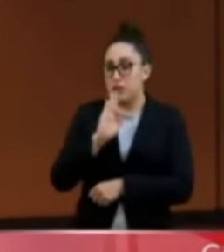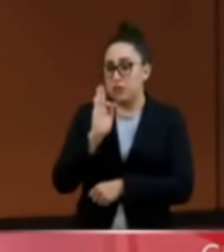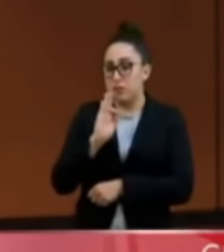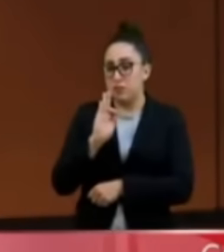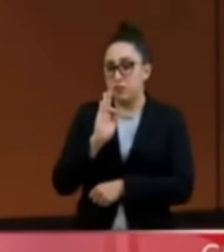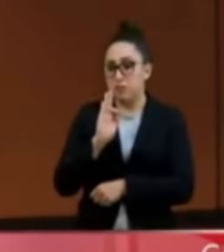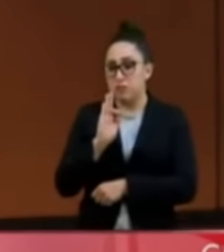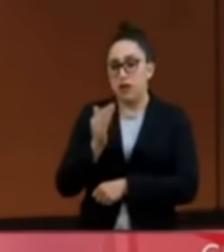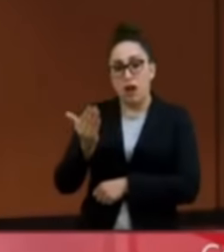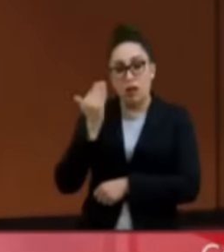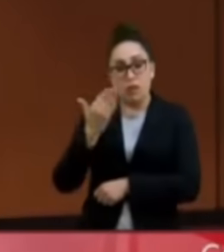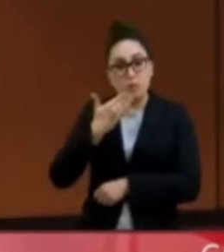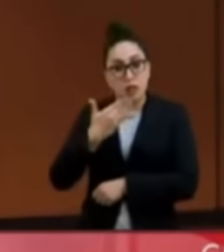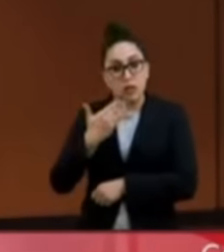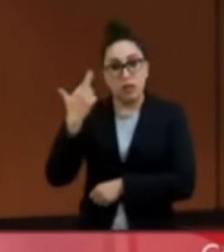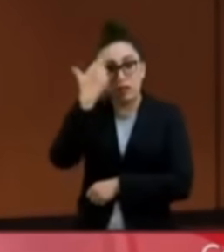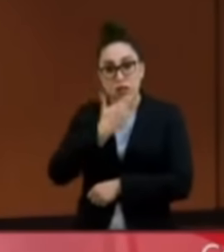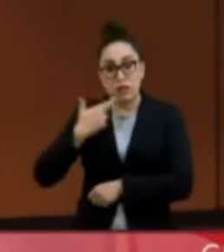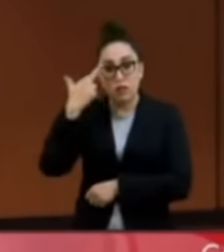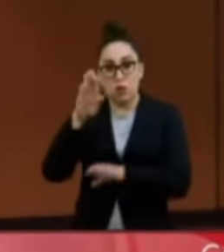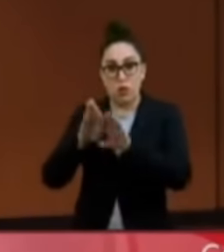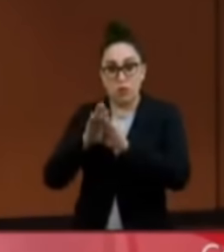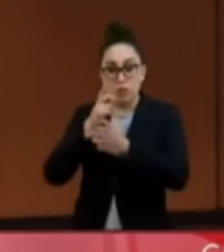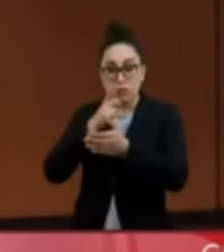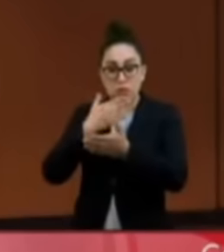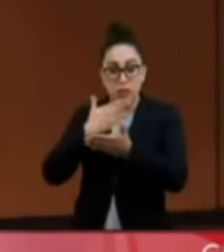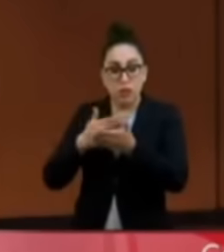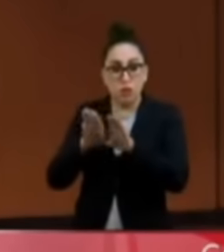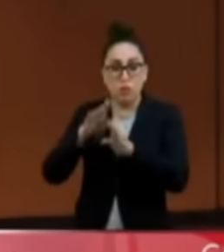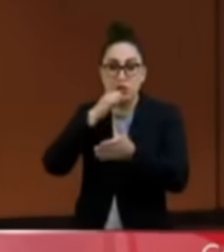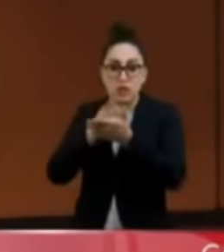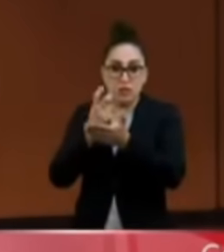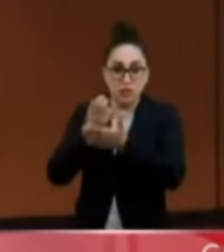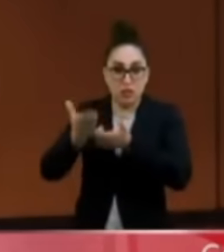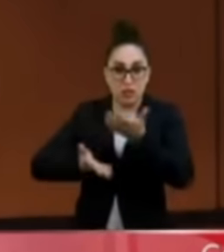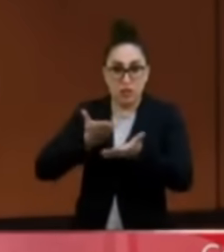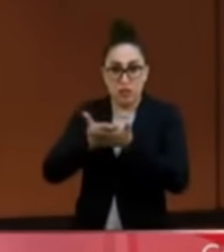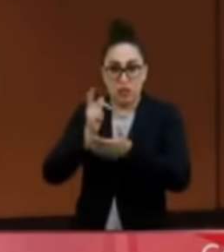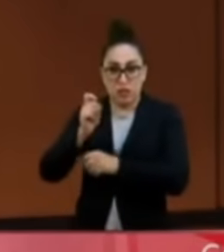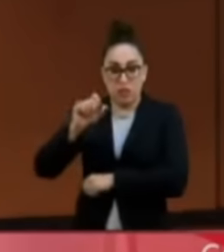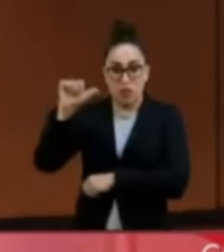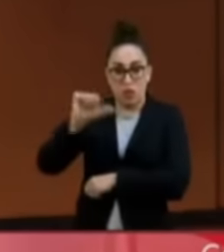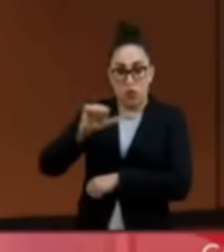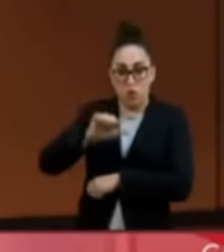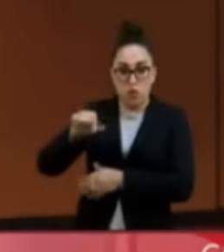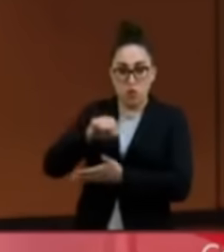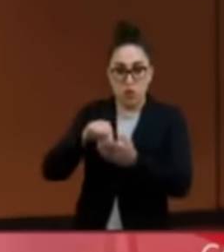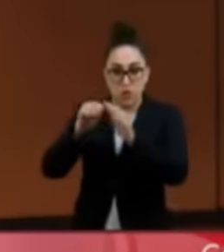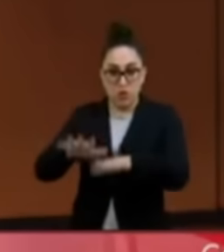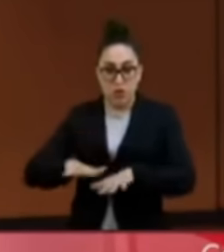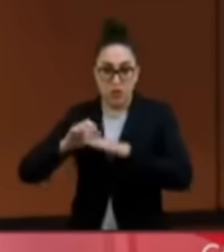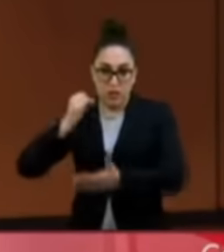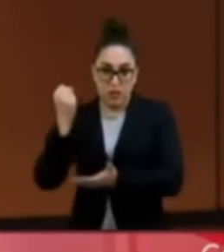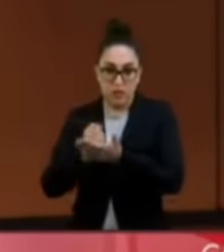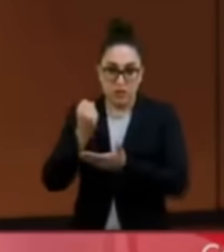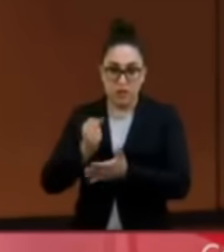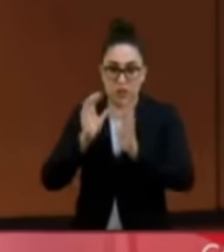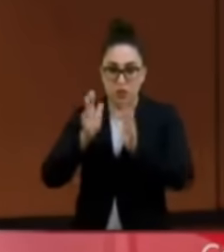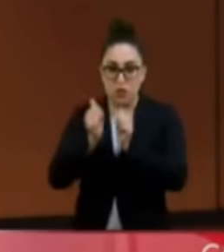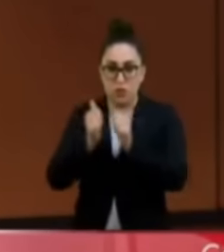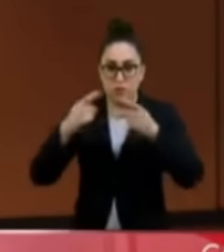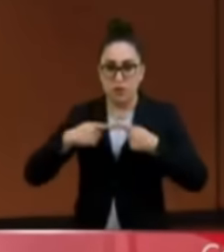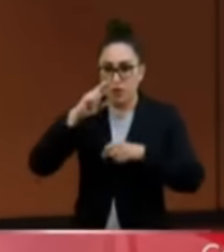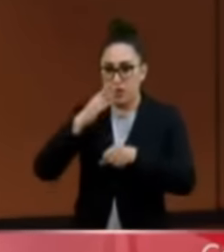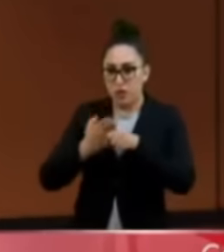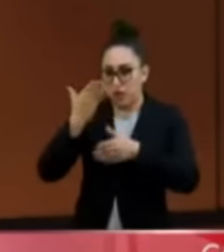tiempo de leer de manera acuciosa, detenida, la reforma que aprobamos en este Senado como miembros del